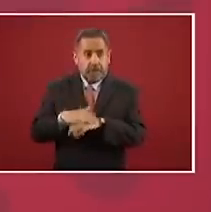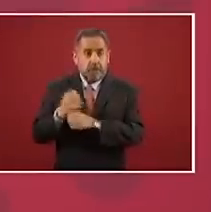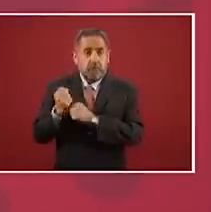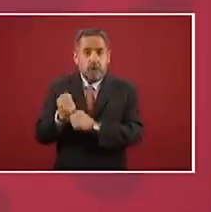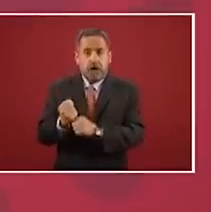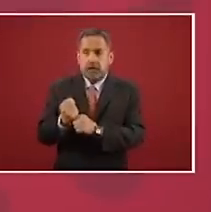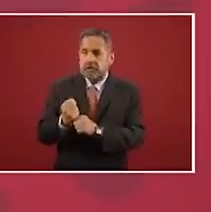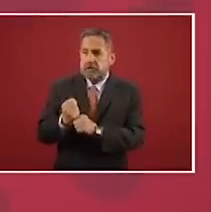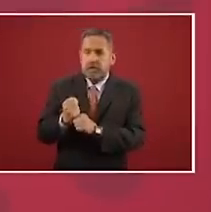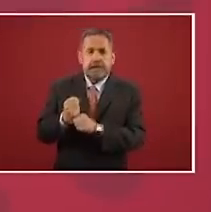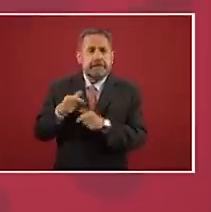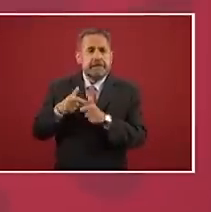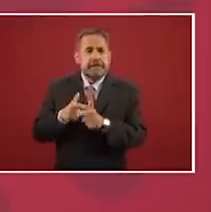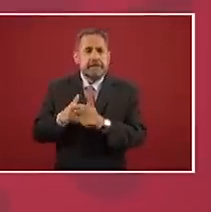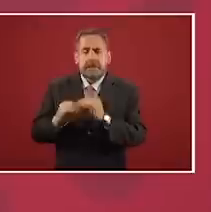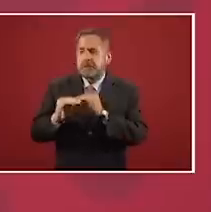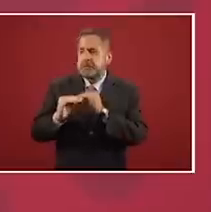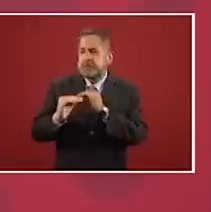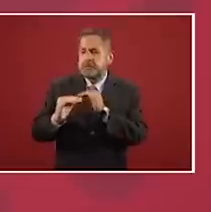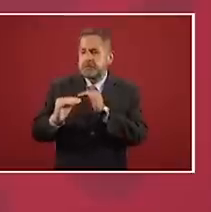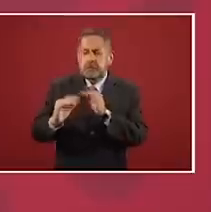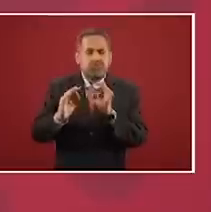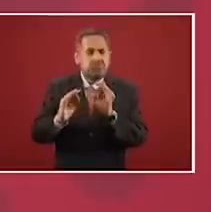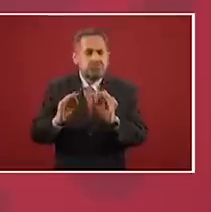la confianza que hay.